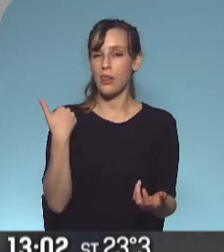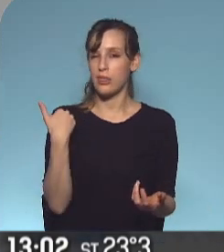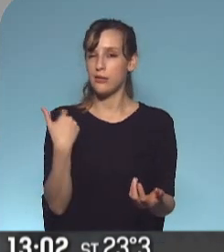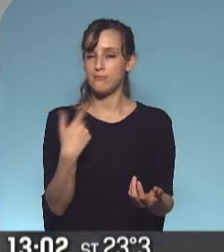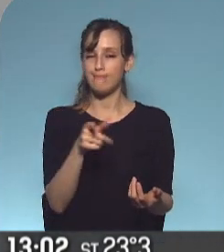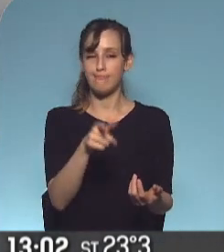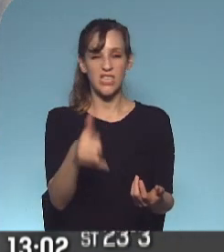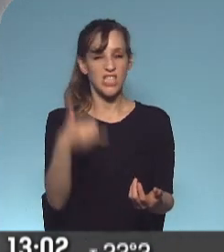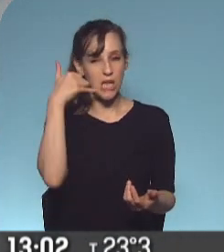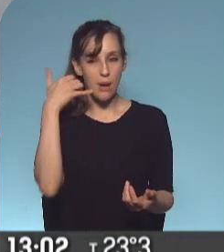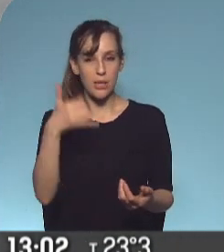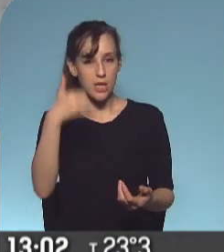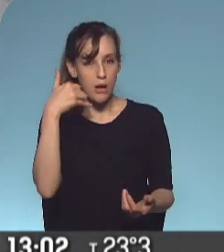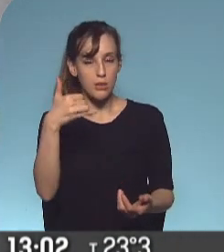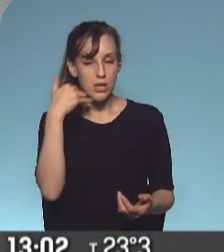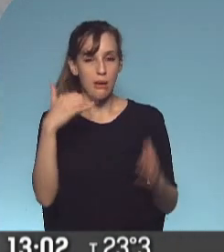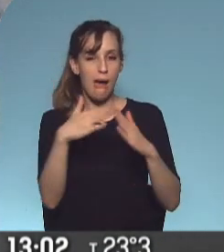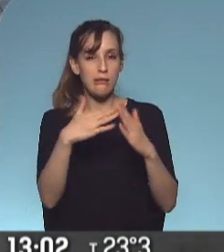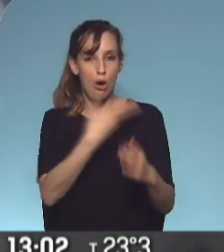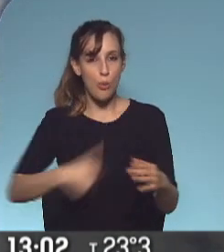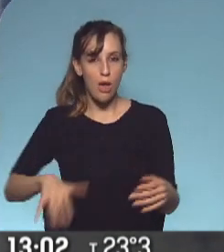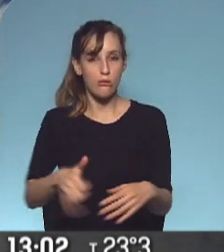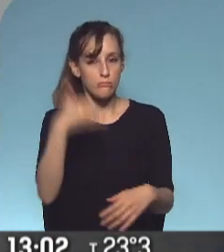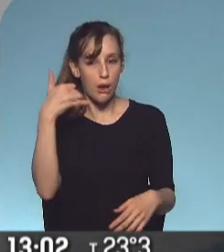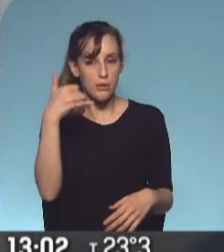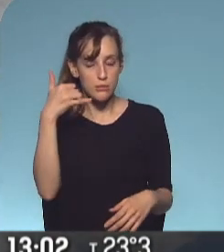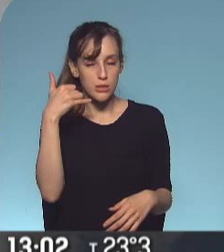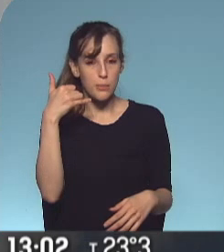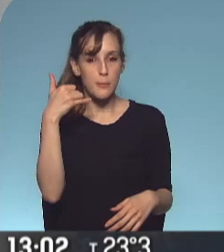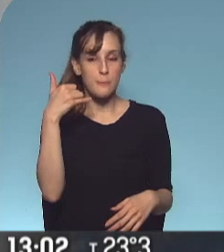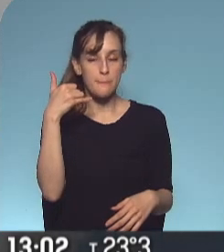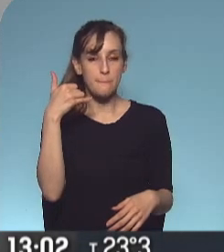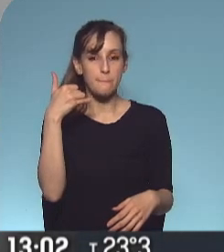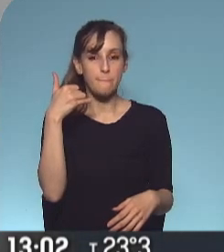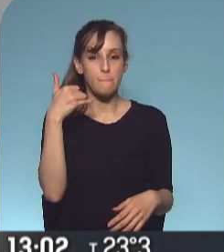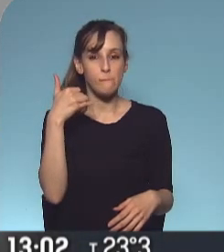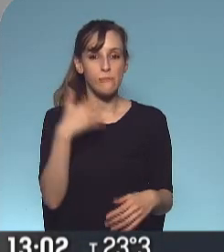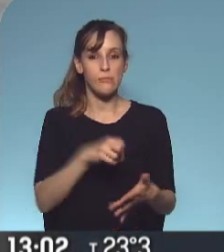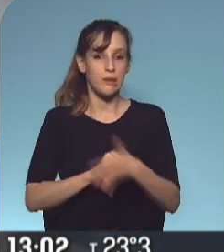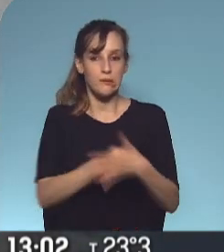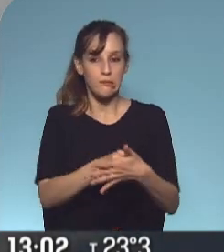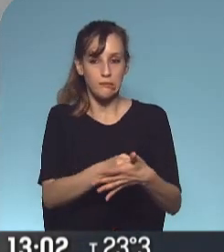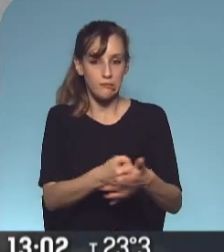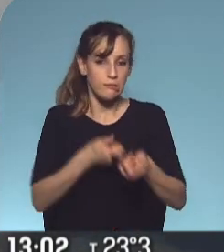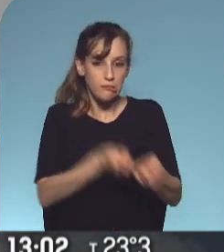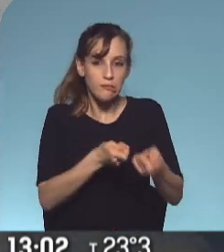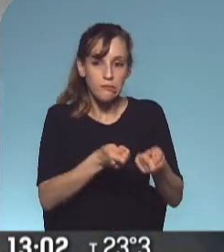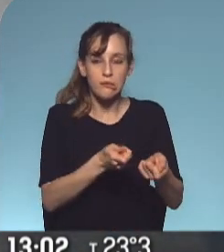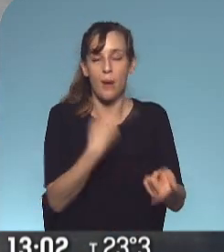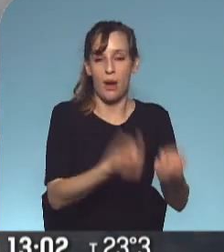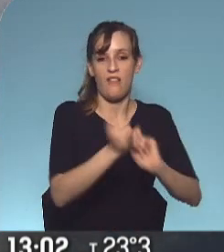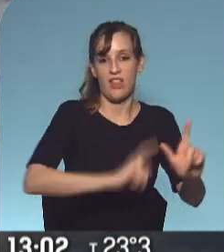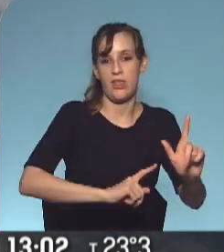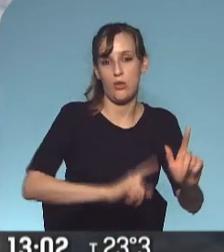casa de gobierno lo retorció el brazo para que vendan un millón y medio con